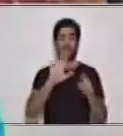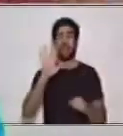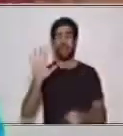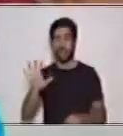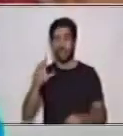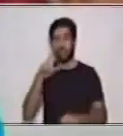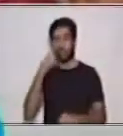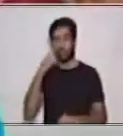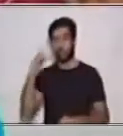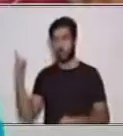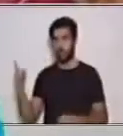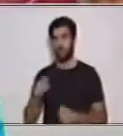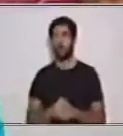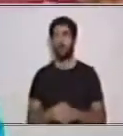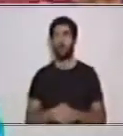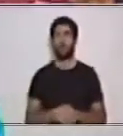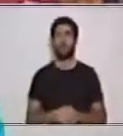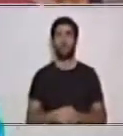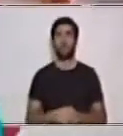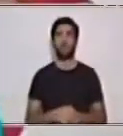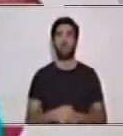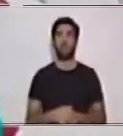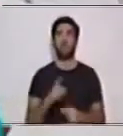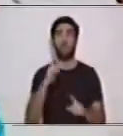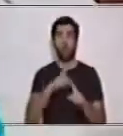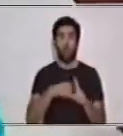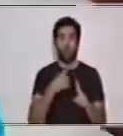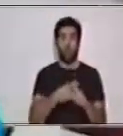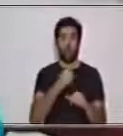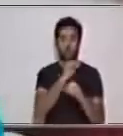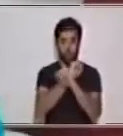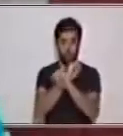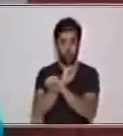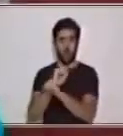65. Cuando ya tenemos esa multiplicación,